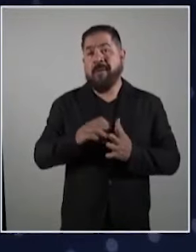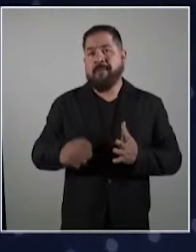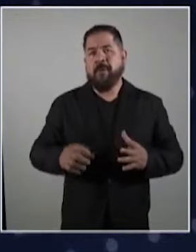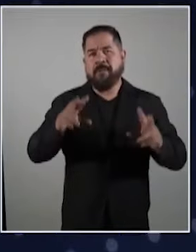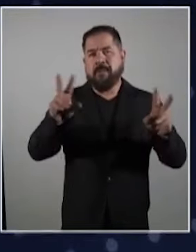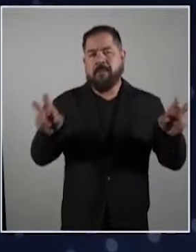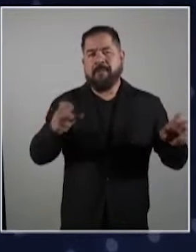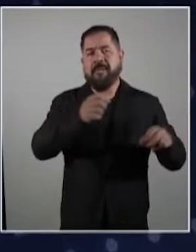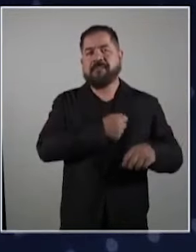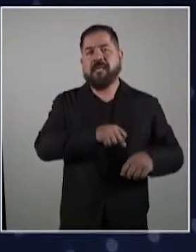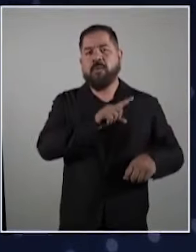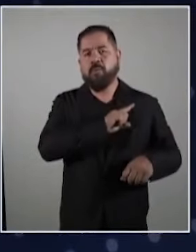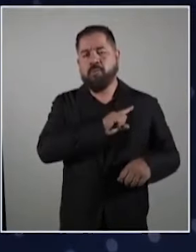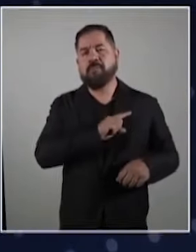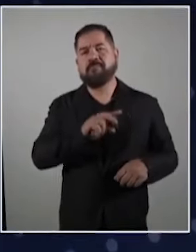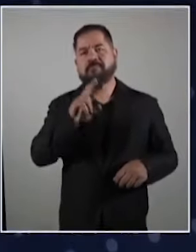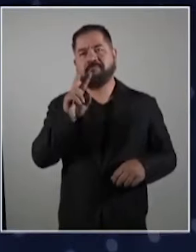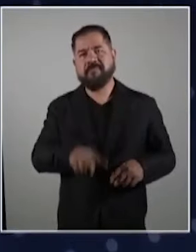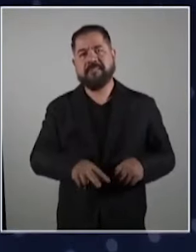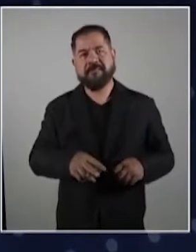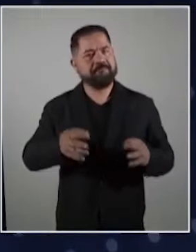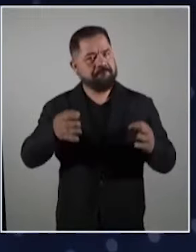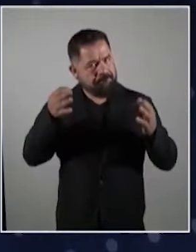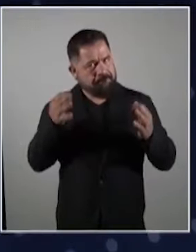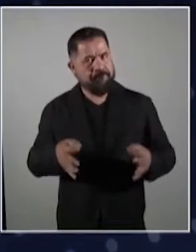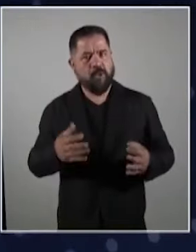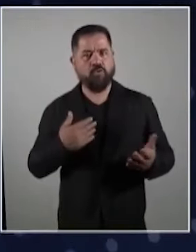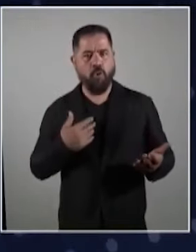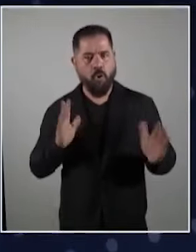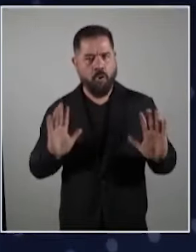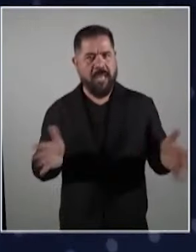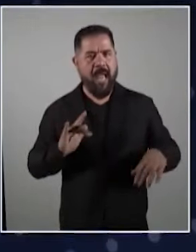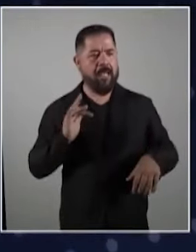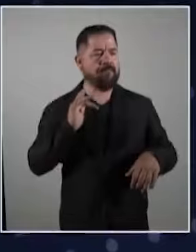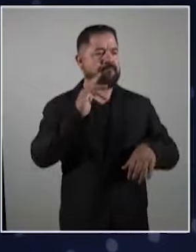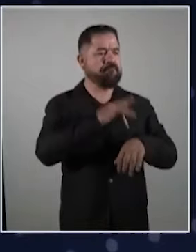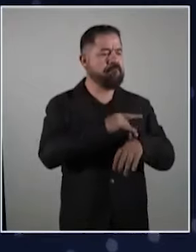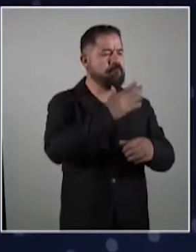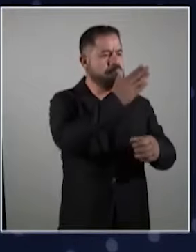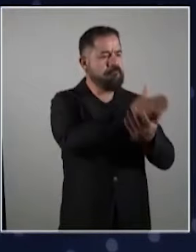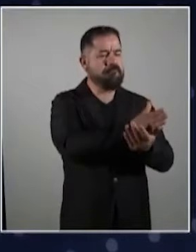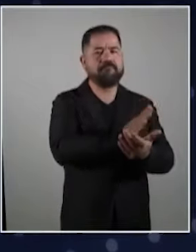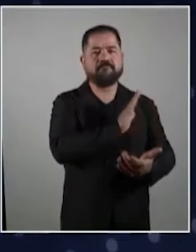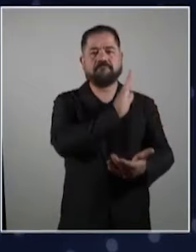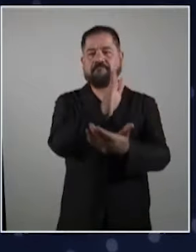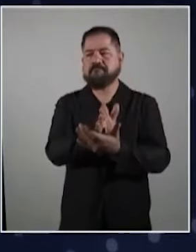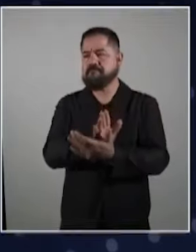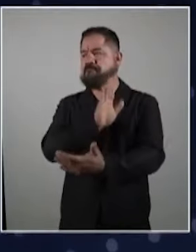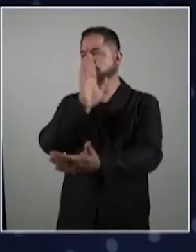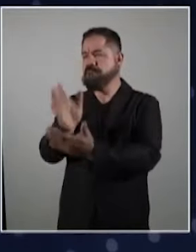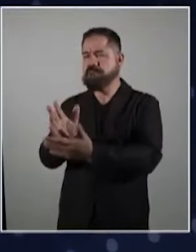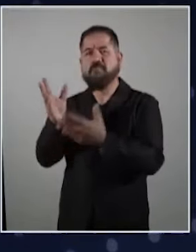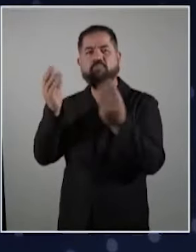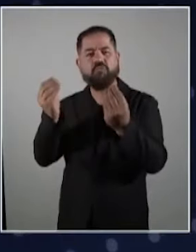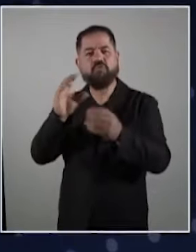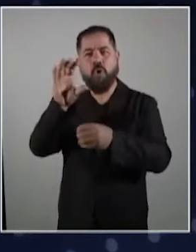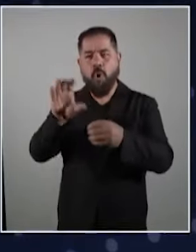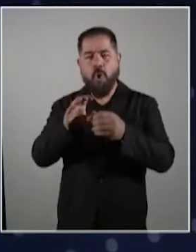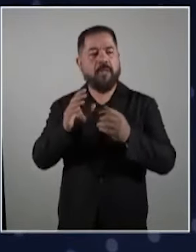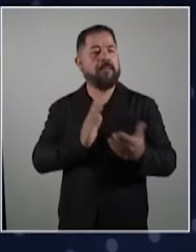eh es definitivamente en los recorridos que hemos estado haciendo para las colonias y y en las comunidades